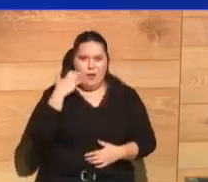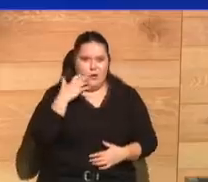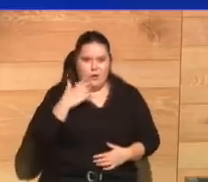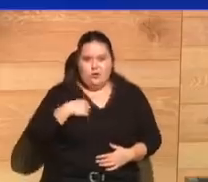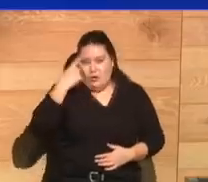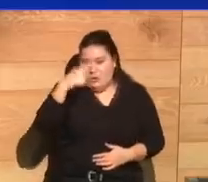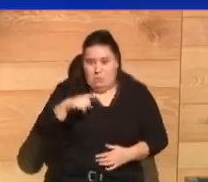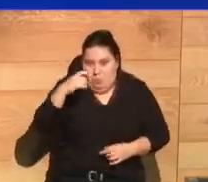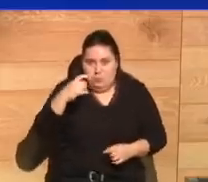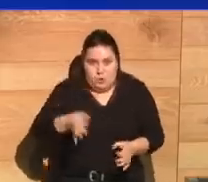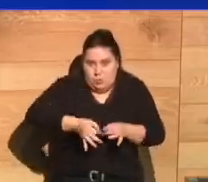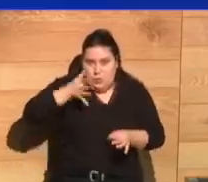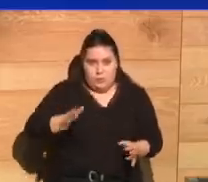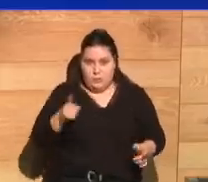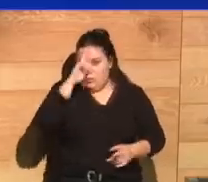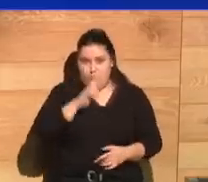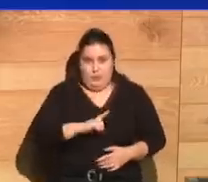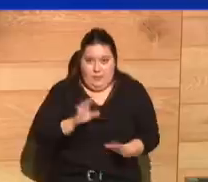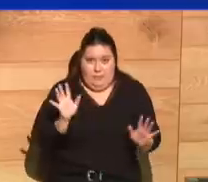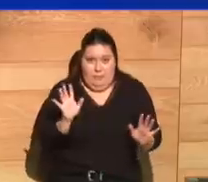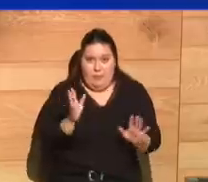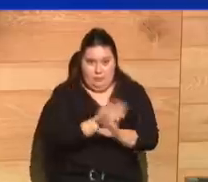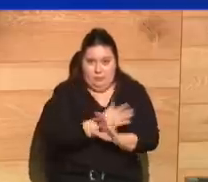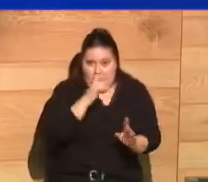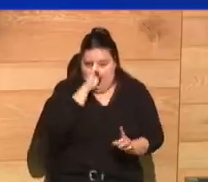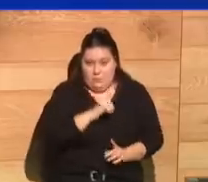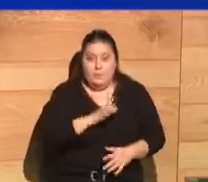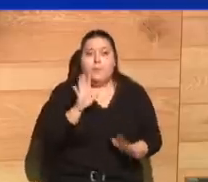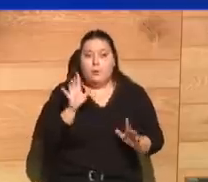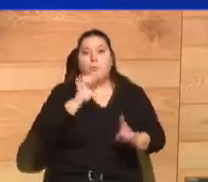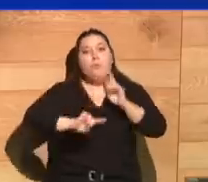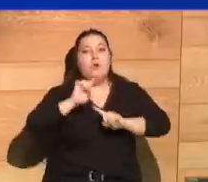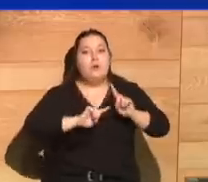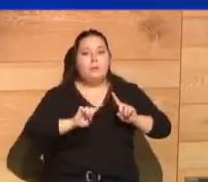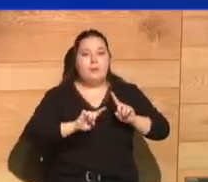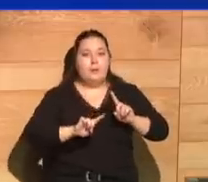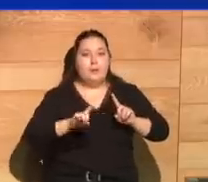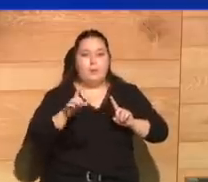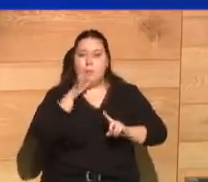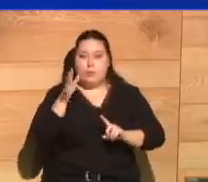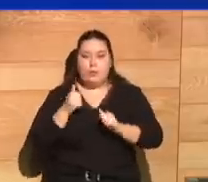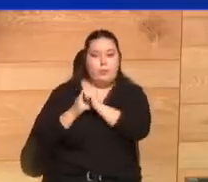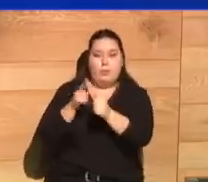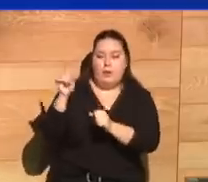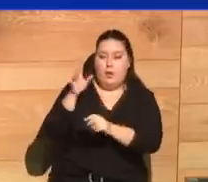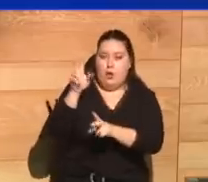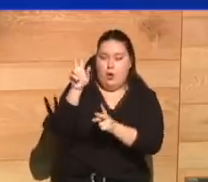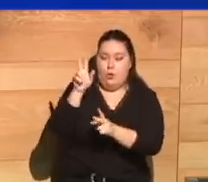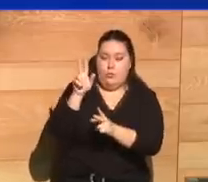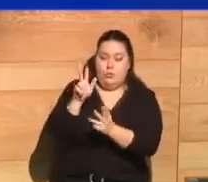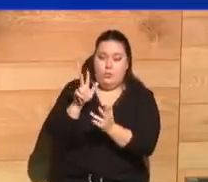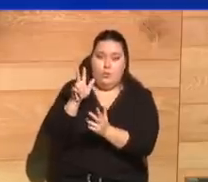sé de milagro. Juan se lo sabe, pero... No me lo tendría que saber, pero me acuerdo que tenía un problema de que estaba perseguido por la justicia. No sé si